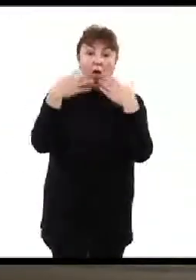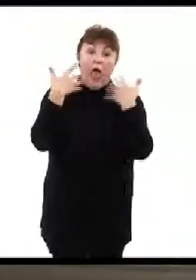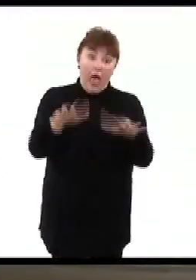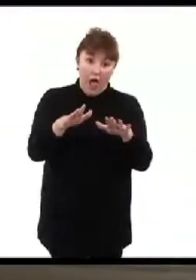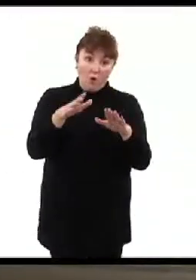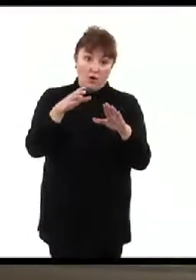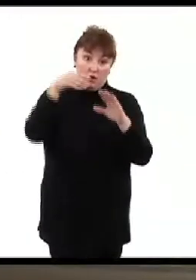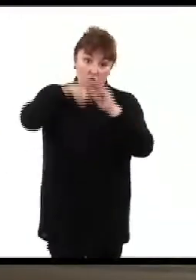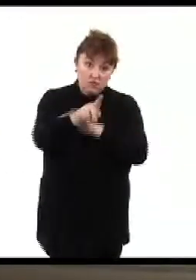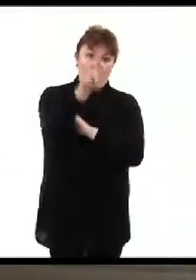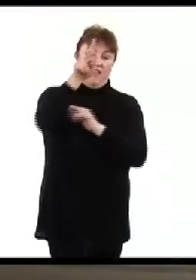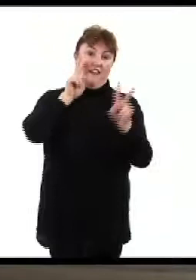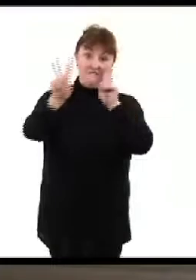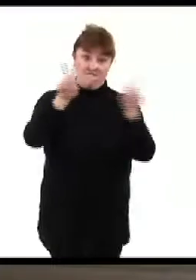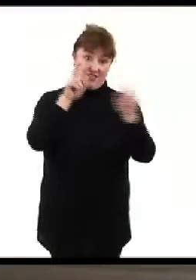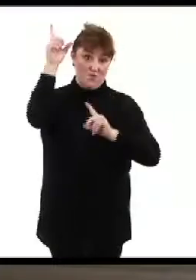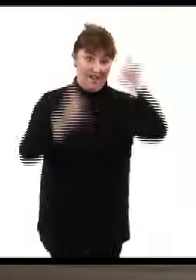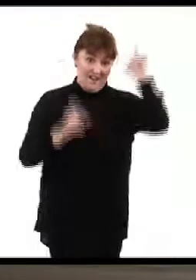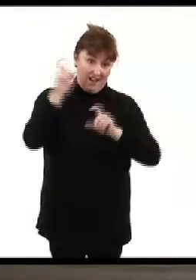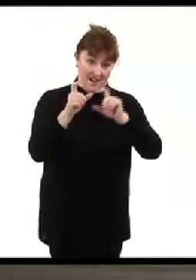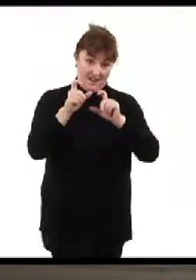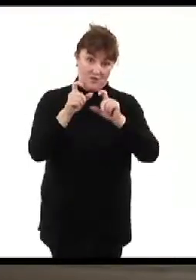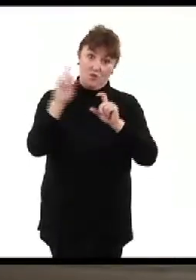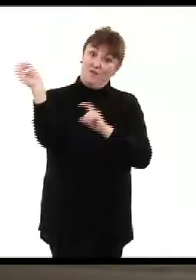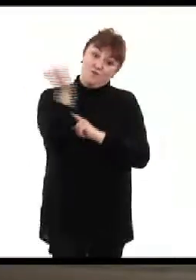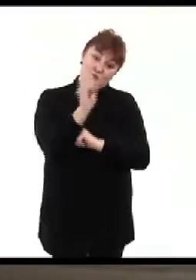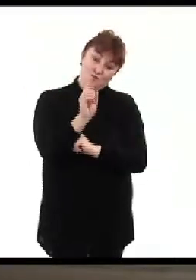visual, gestual, en lugar de la vía